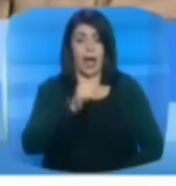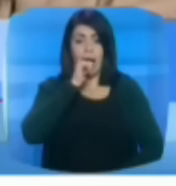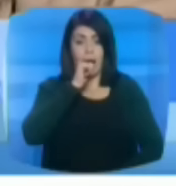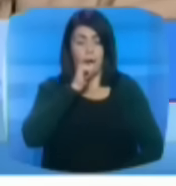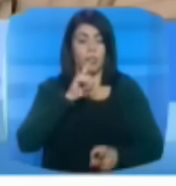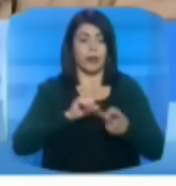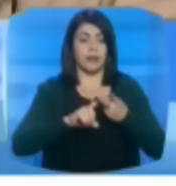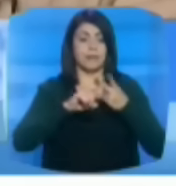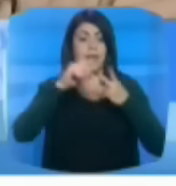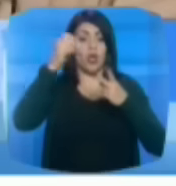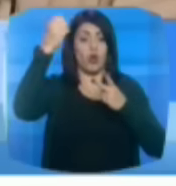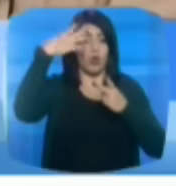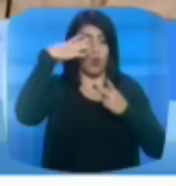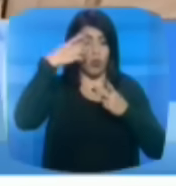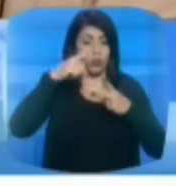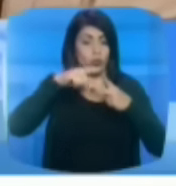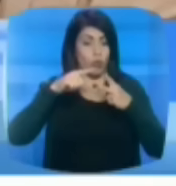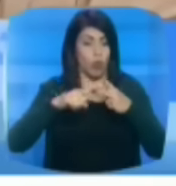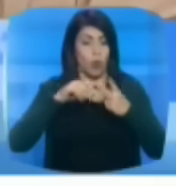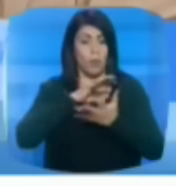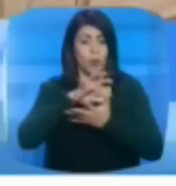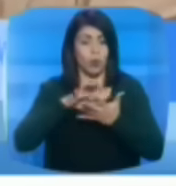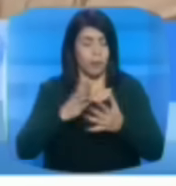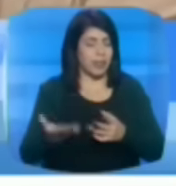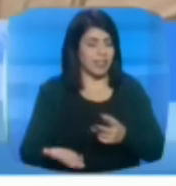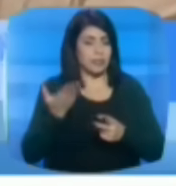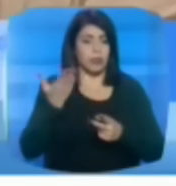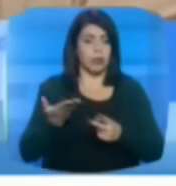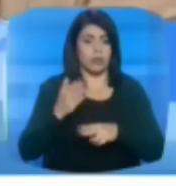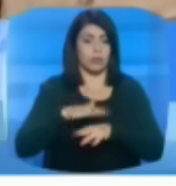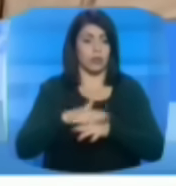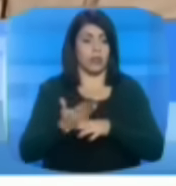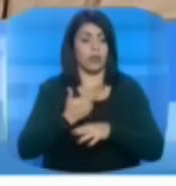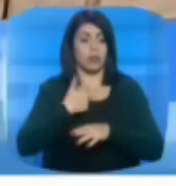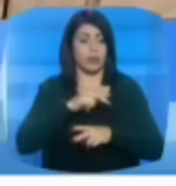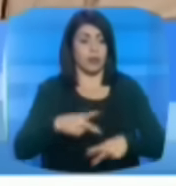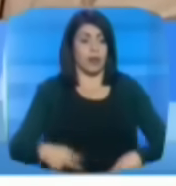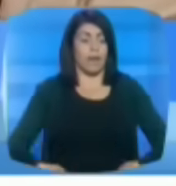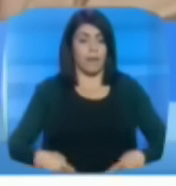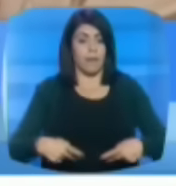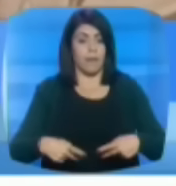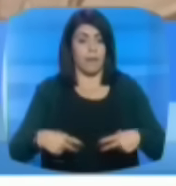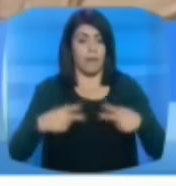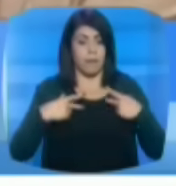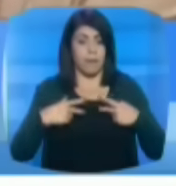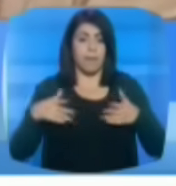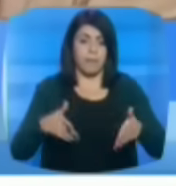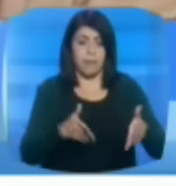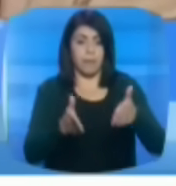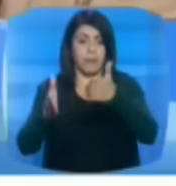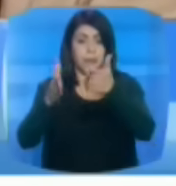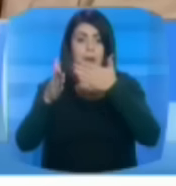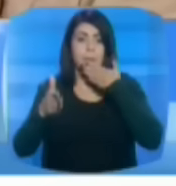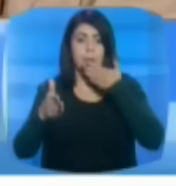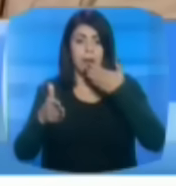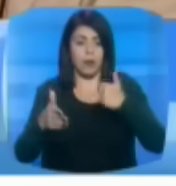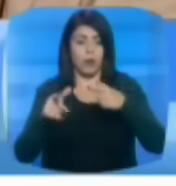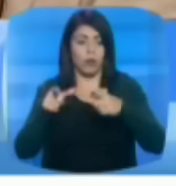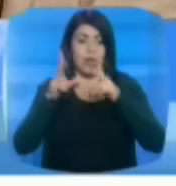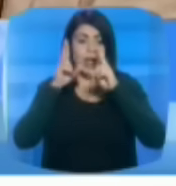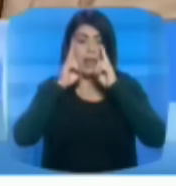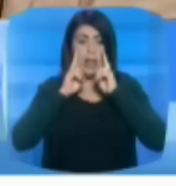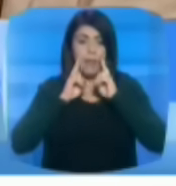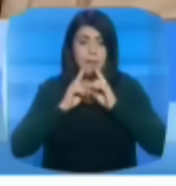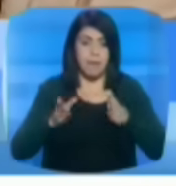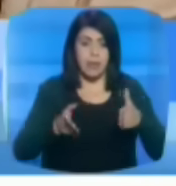agua y de electricidad, que son dos problemas capitales, porque nuestras vías son las mejores del país. Estamos